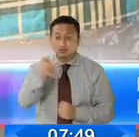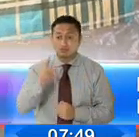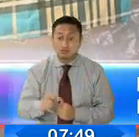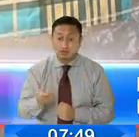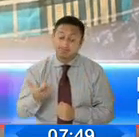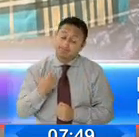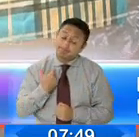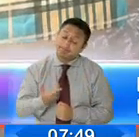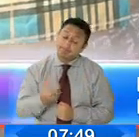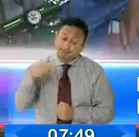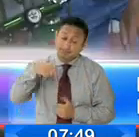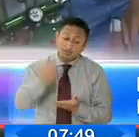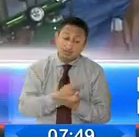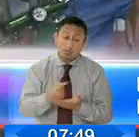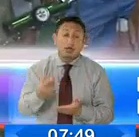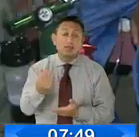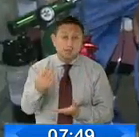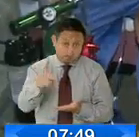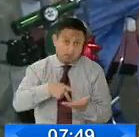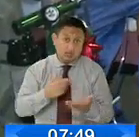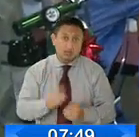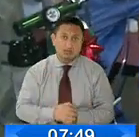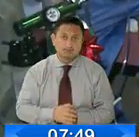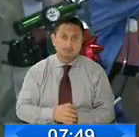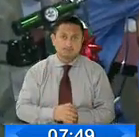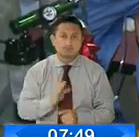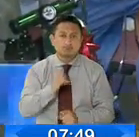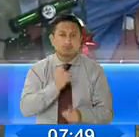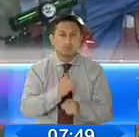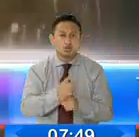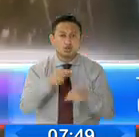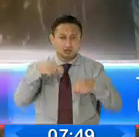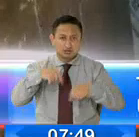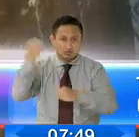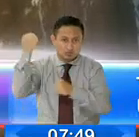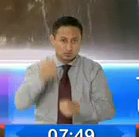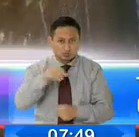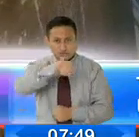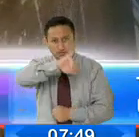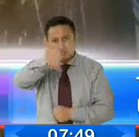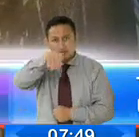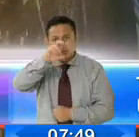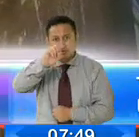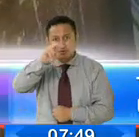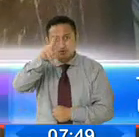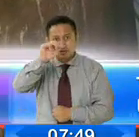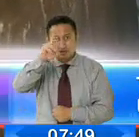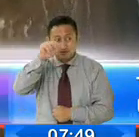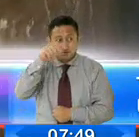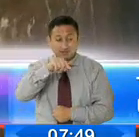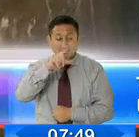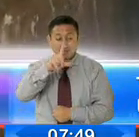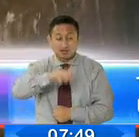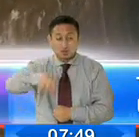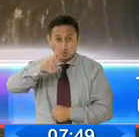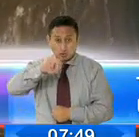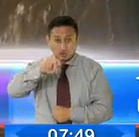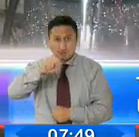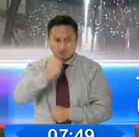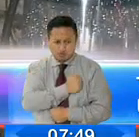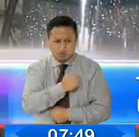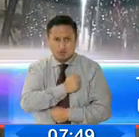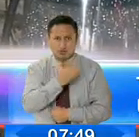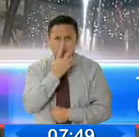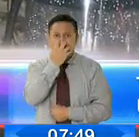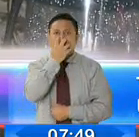entonces me esperaban esta semana. Es por ello que TVC Te Quiere a Salvo, junto a la Fundación Jonathan, entregó a Luis su propio oxígeno, con